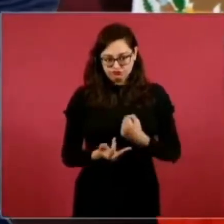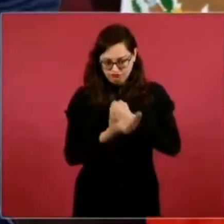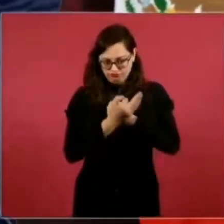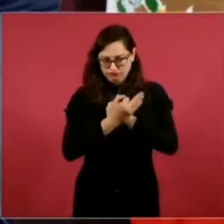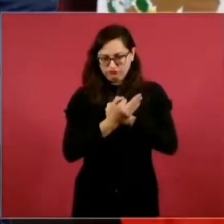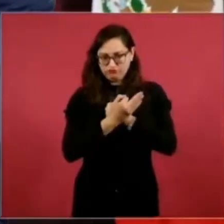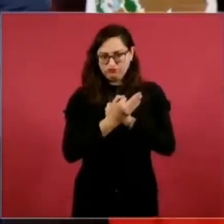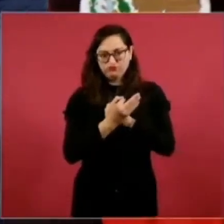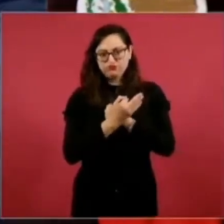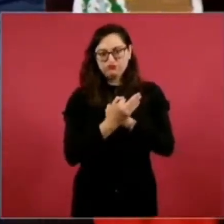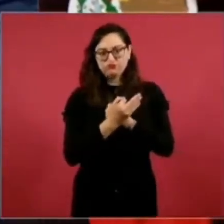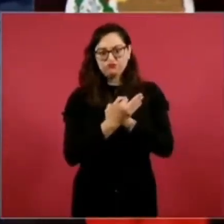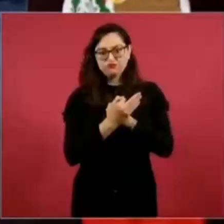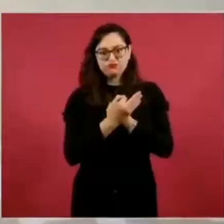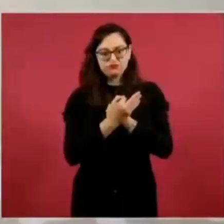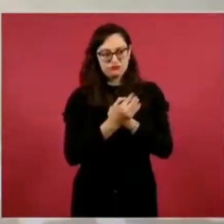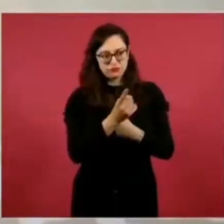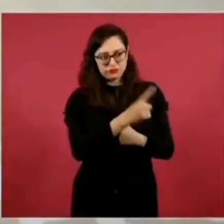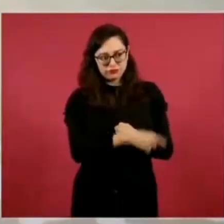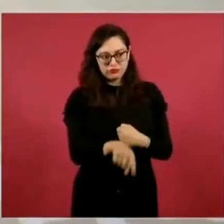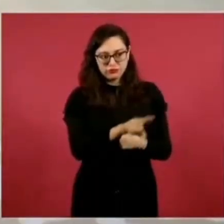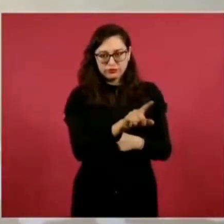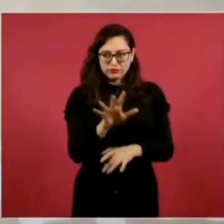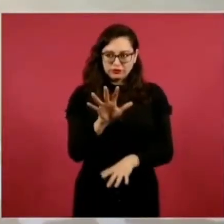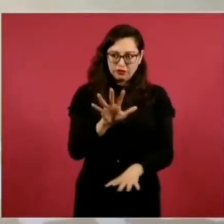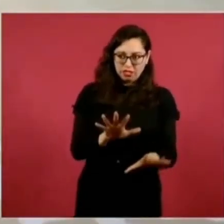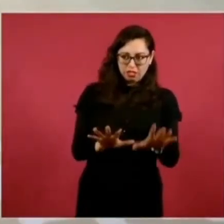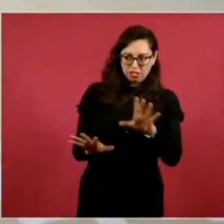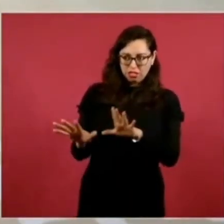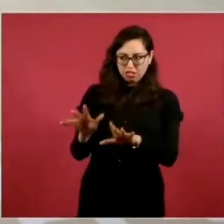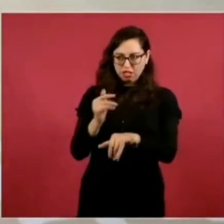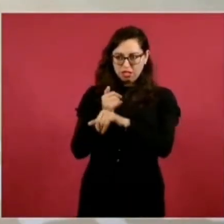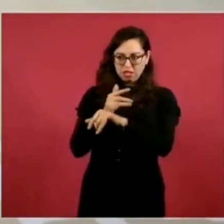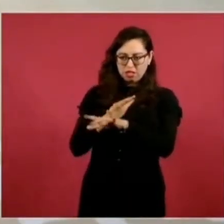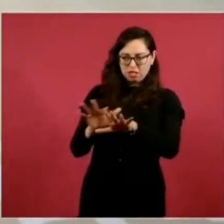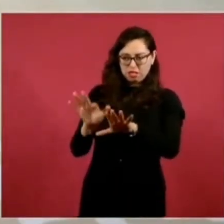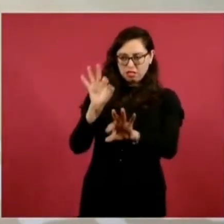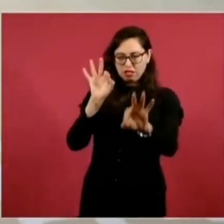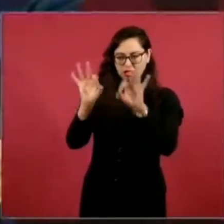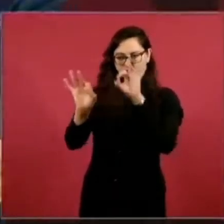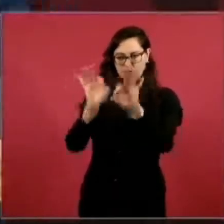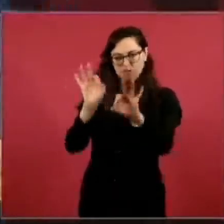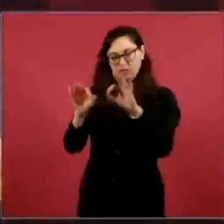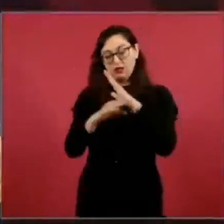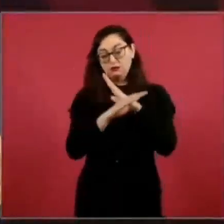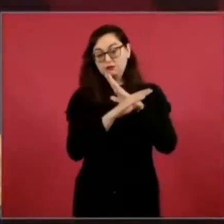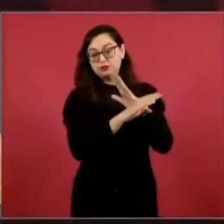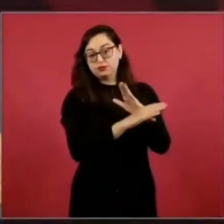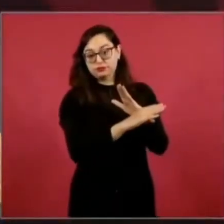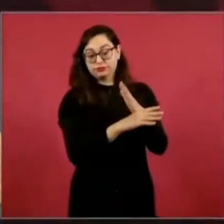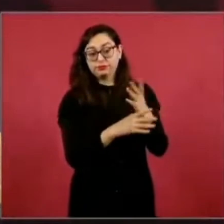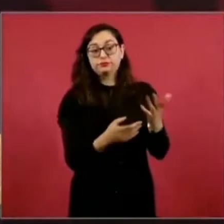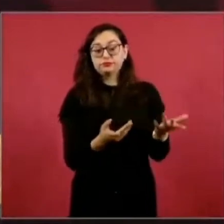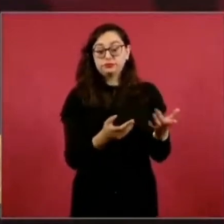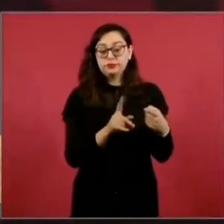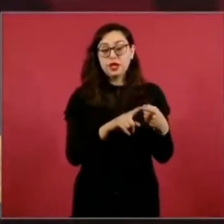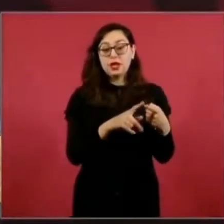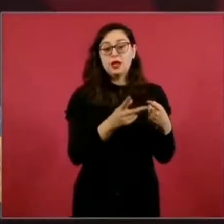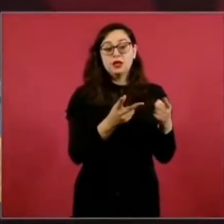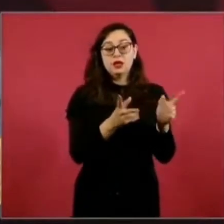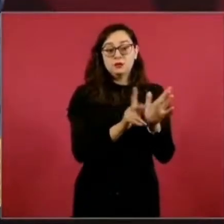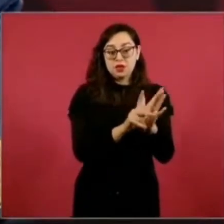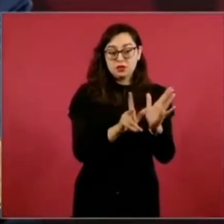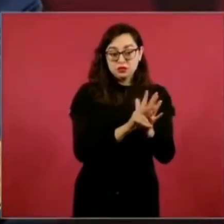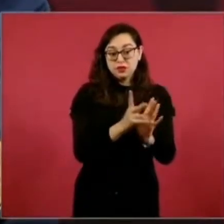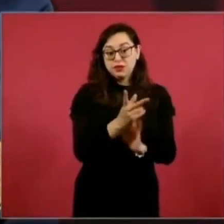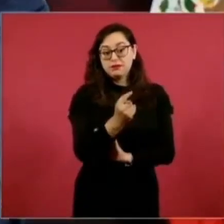protegidos frente a la manipulación y no solo Ahora de medios convencionales también todo lo que